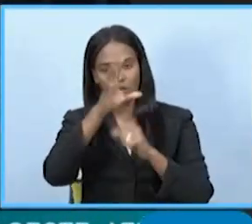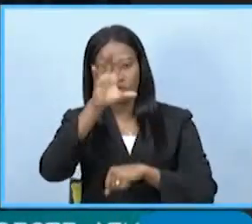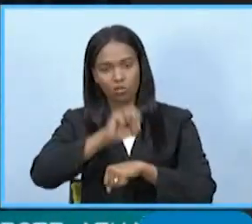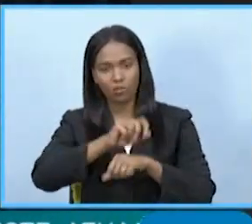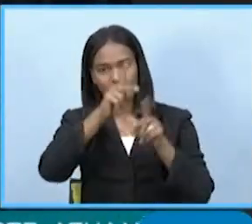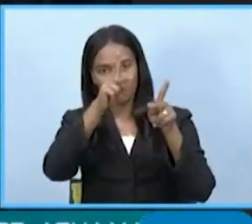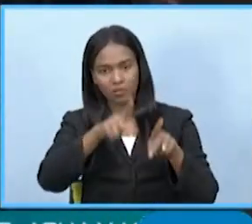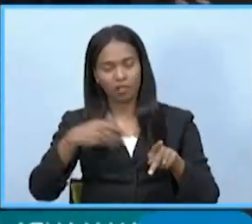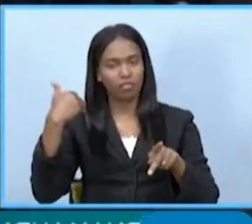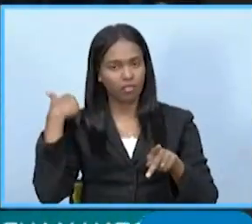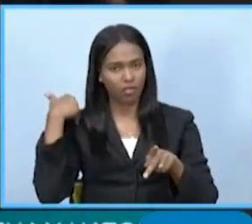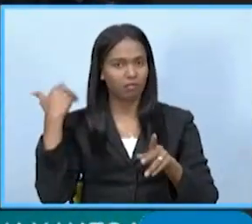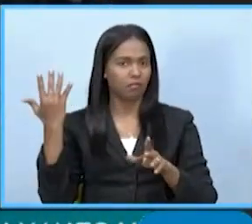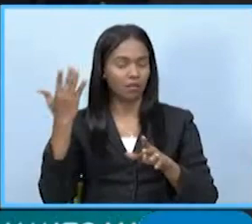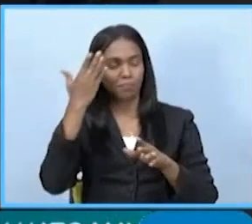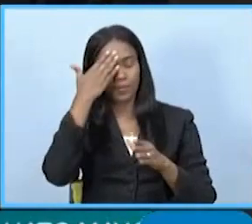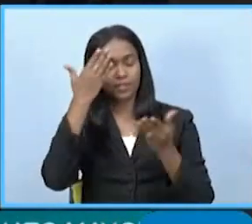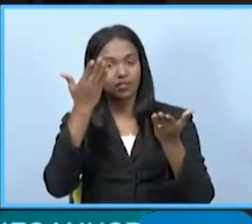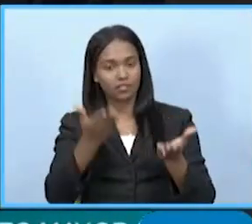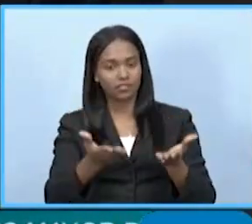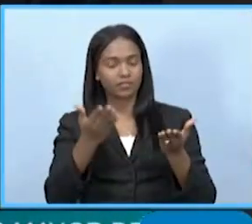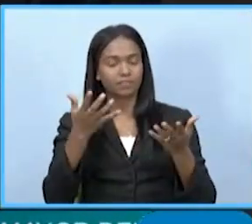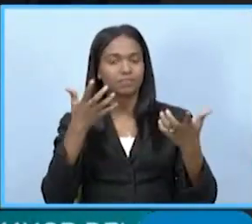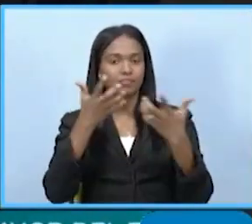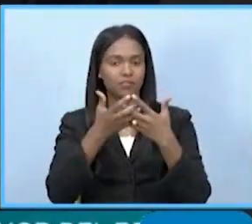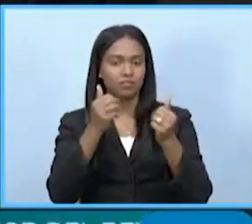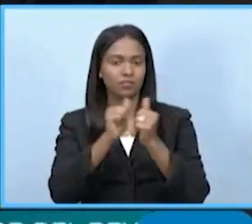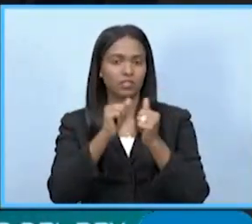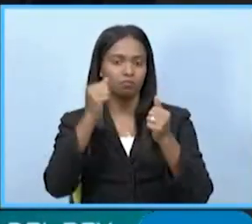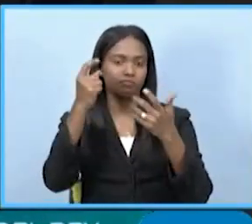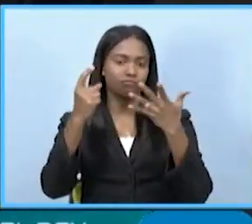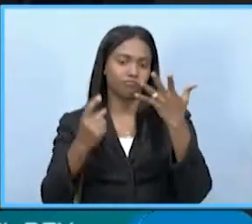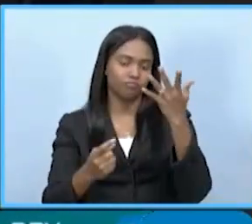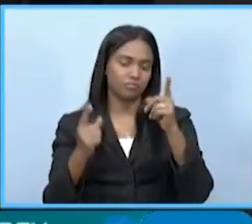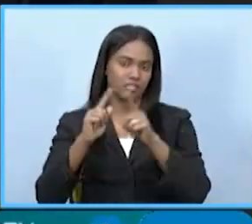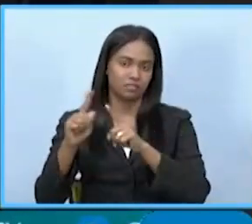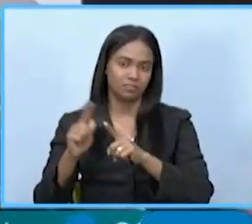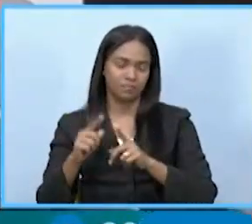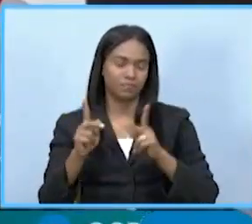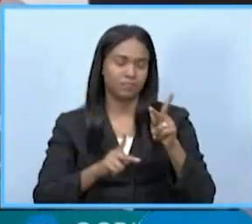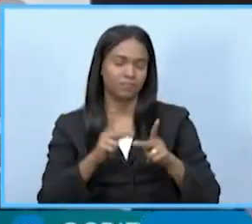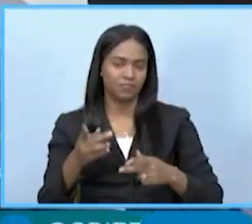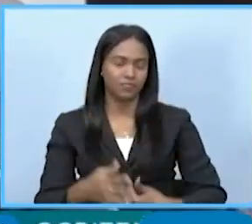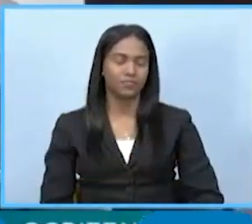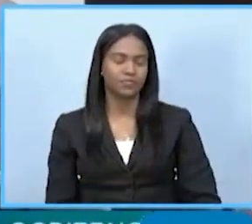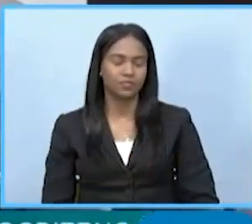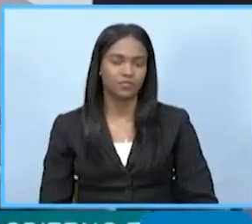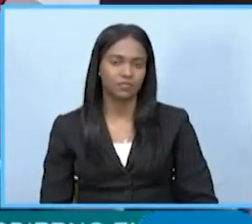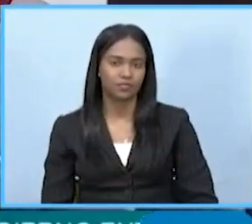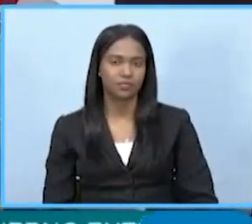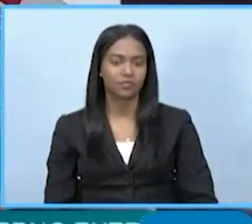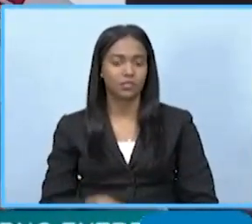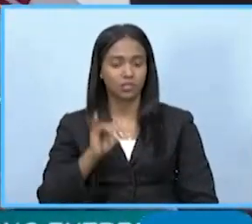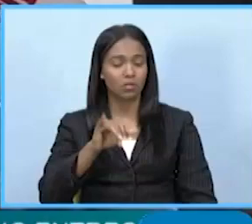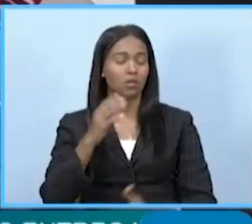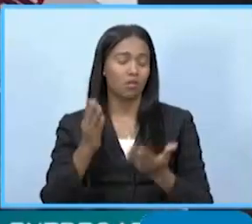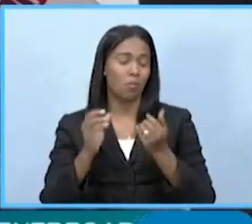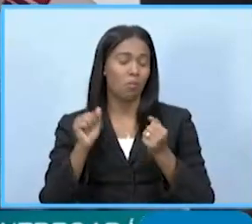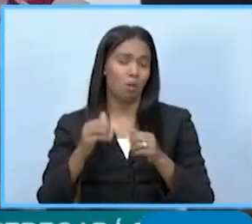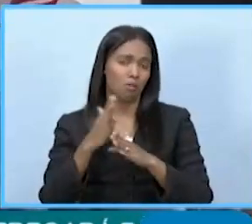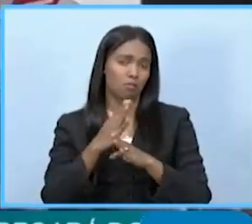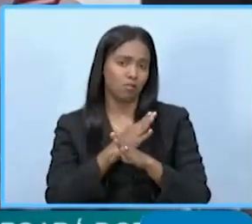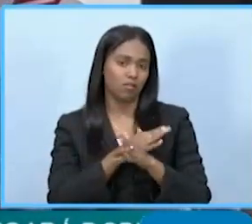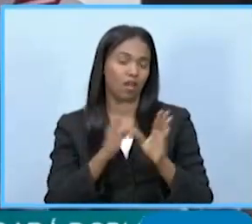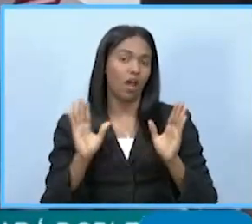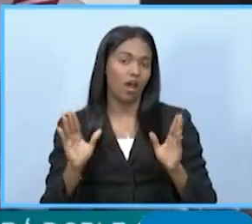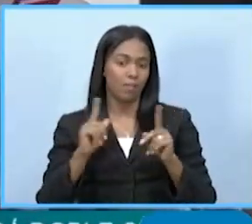del individuo, ya que esto obedece a un sinnúmero de factores. Es parte, pudiera mejorarse. Ahora, va